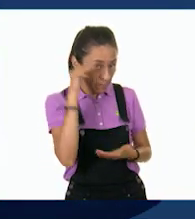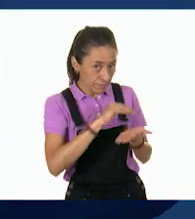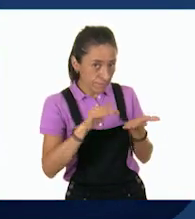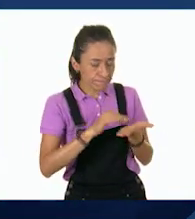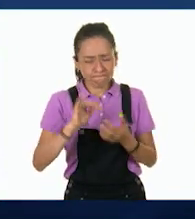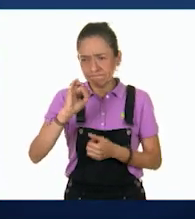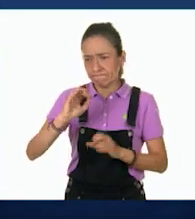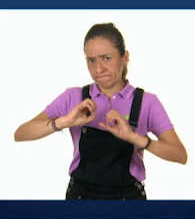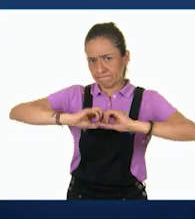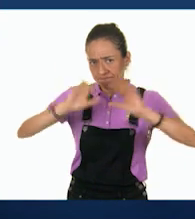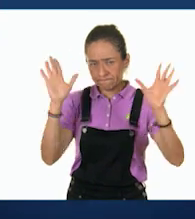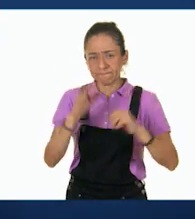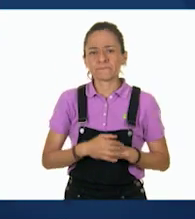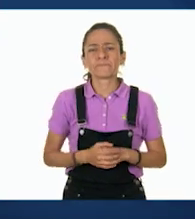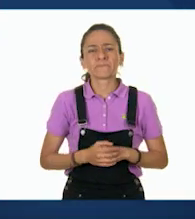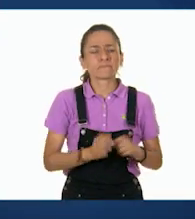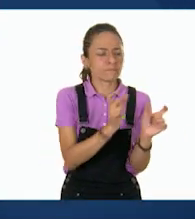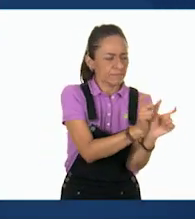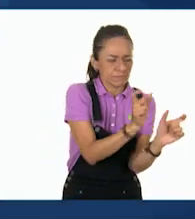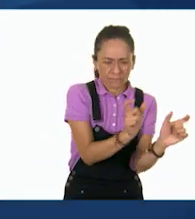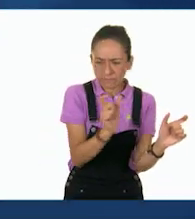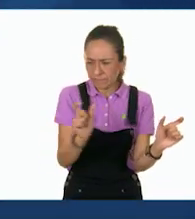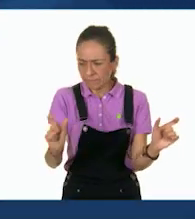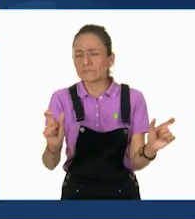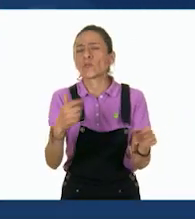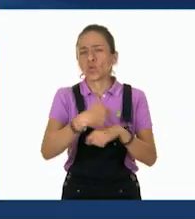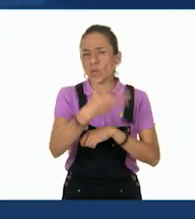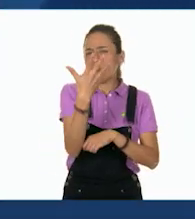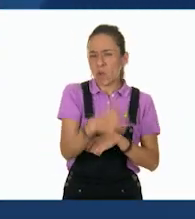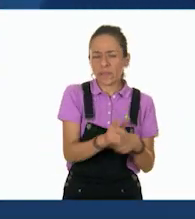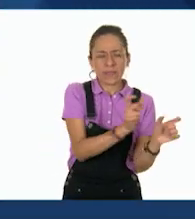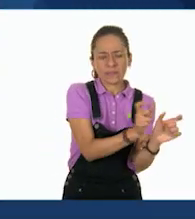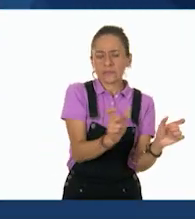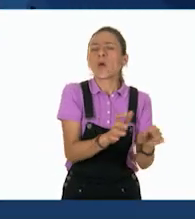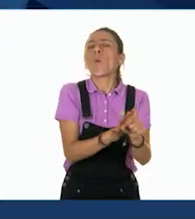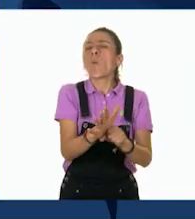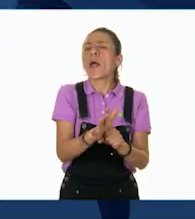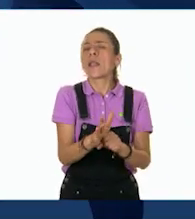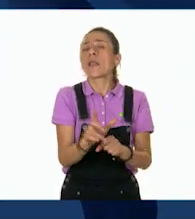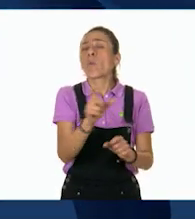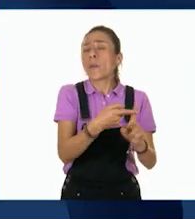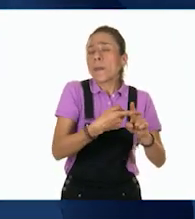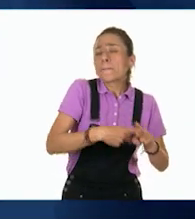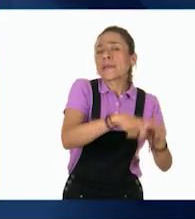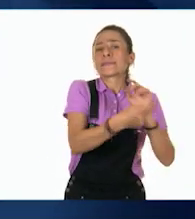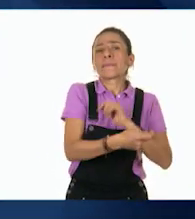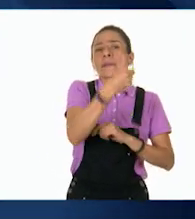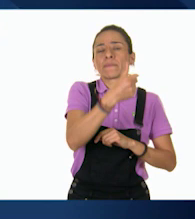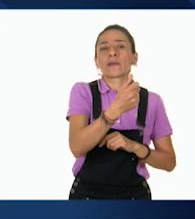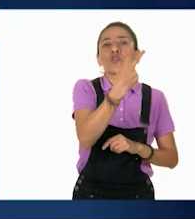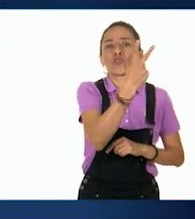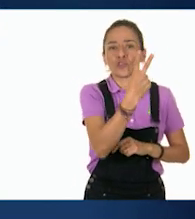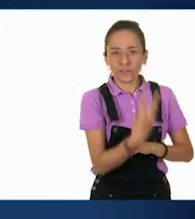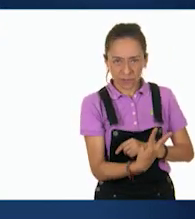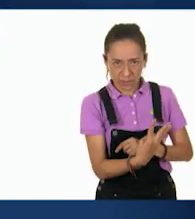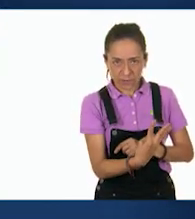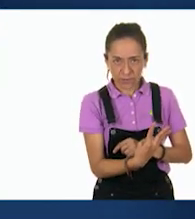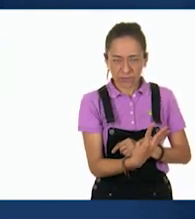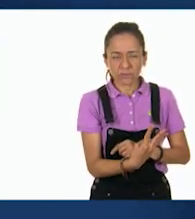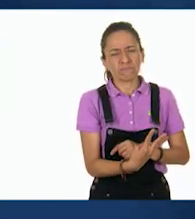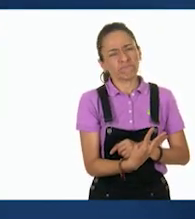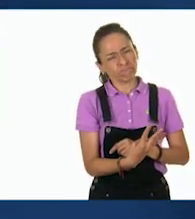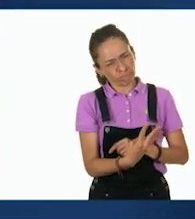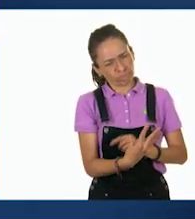los primeros 10 términos de una sucesión si el inicial es 2/3 y la diferencia entre 2